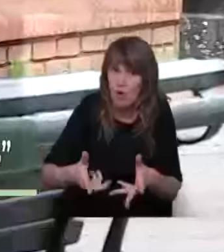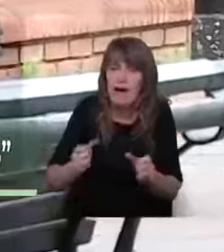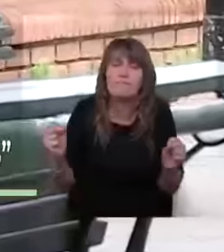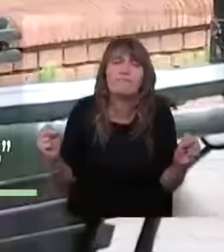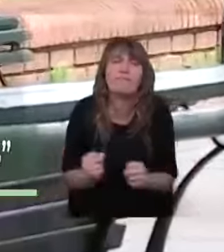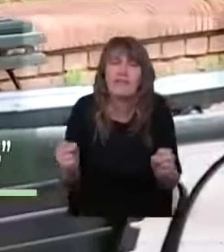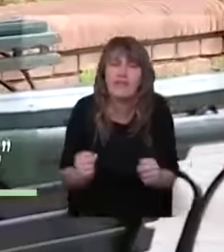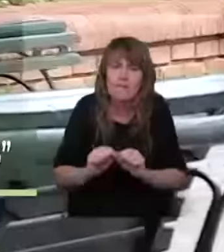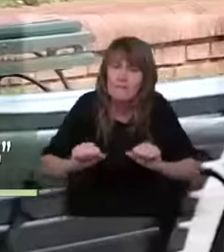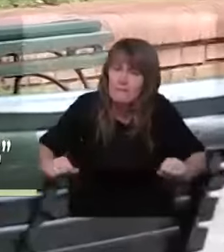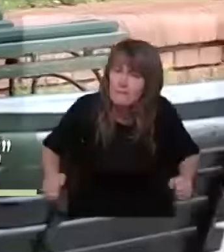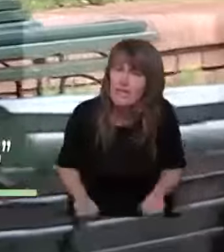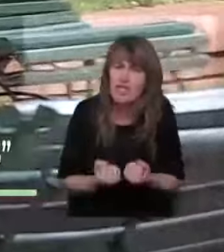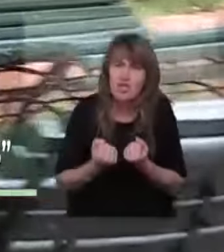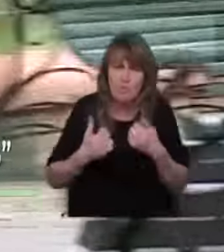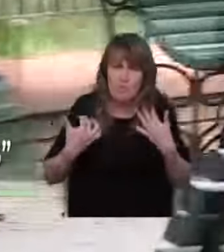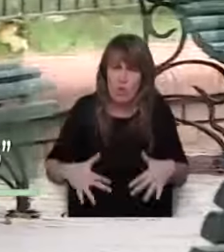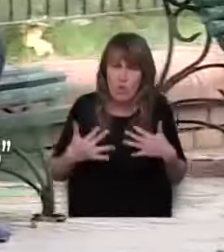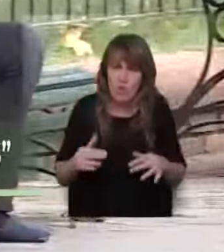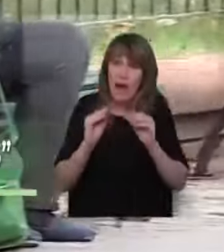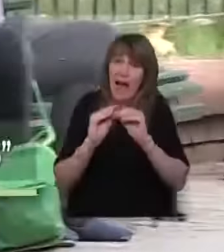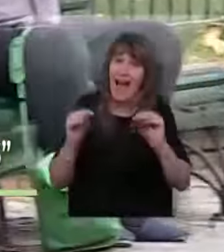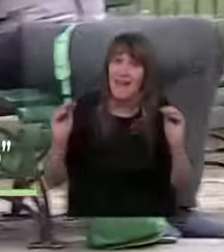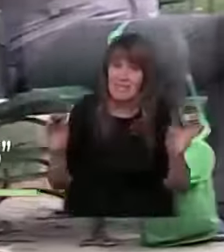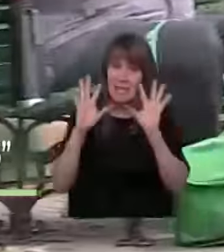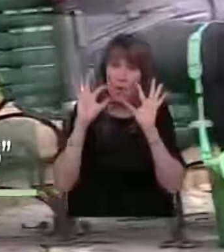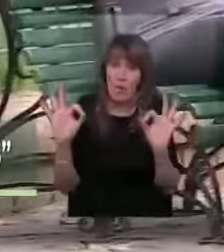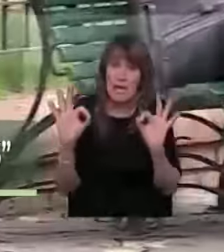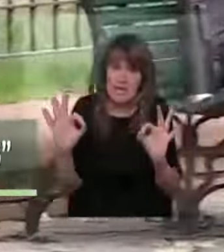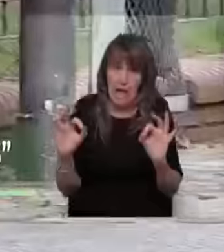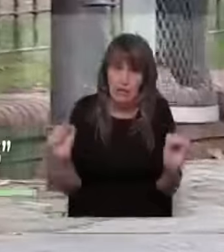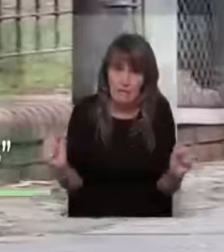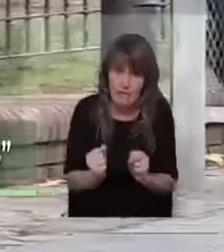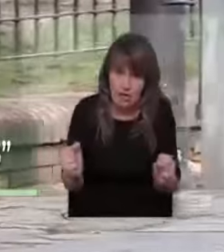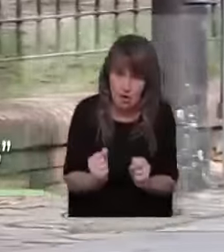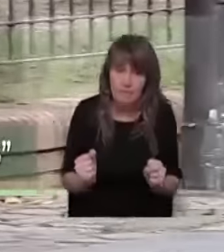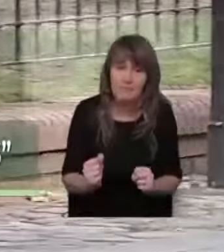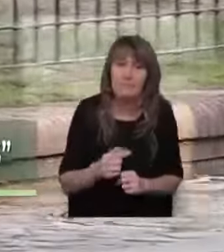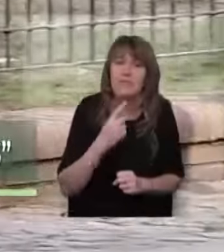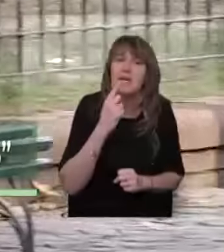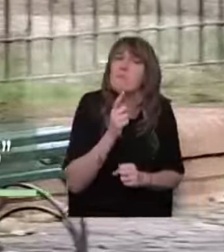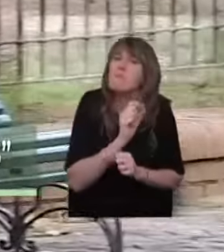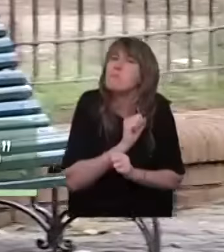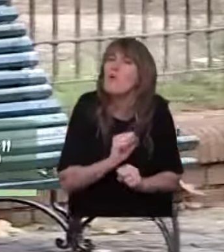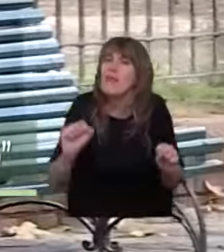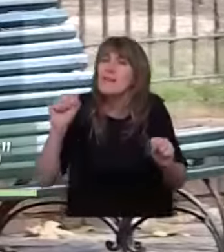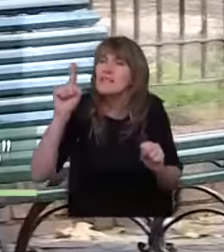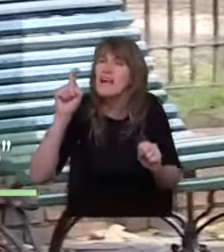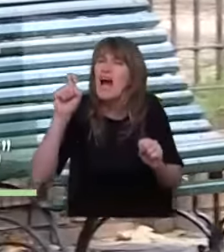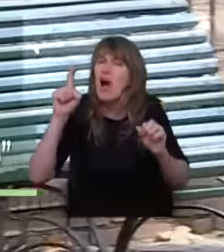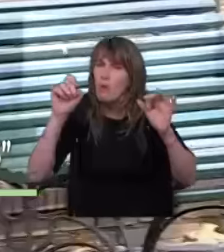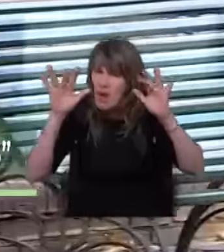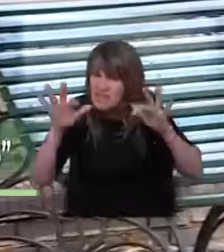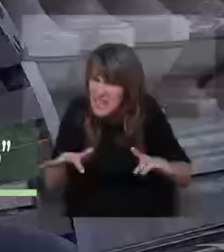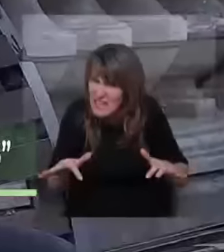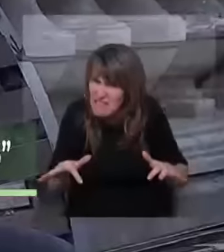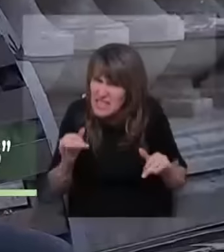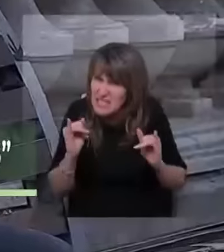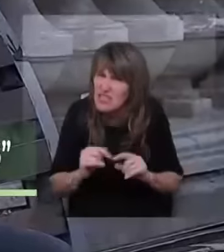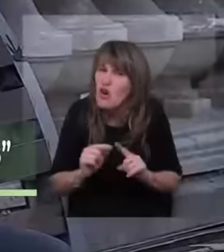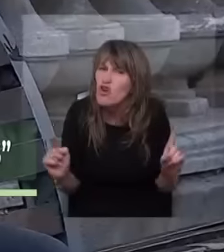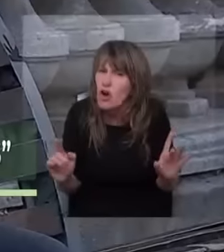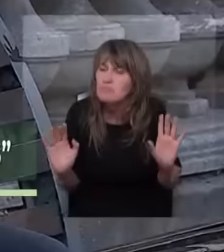para gran parte del territorio nacional en ese transcurso de la ola de frío cabe la posibilidad de que caiga agua nieve Bueno A diferencia de lo que